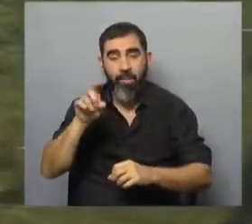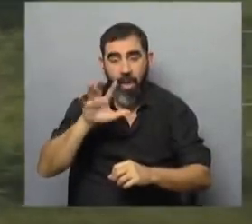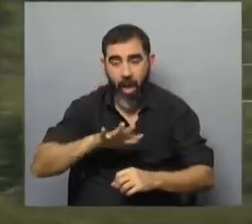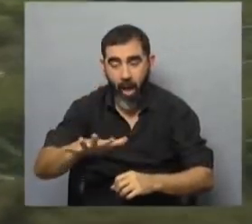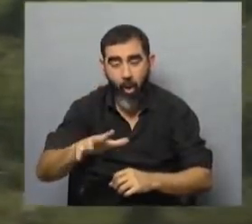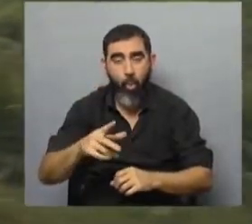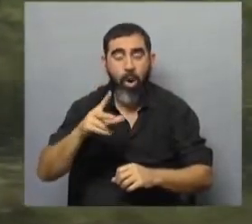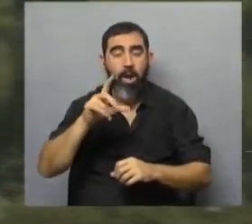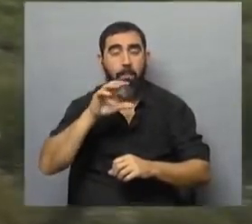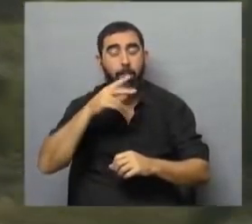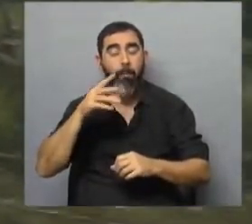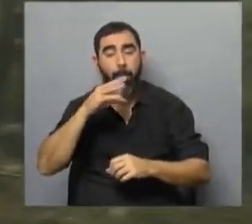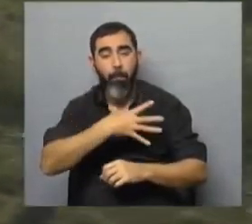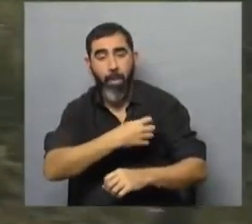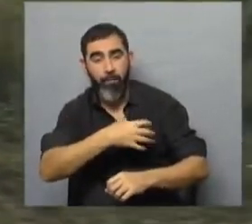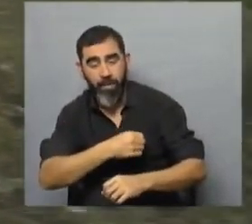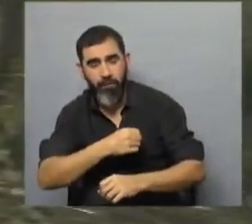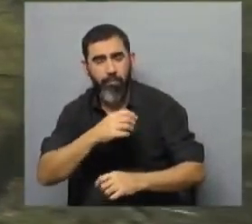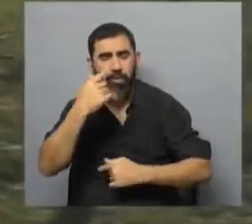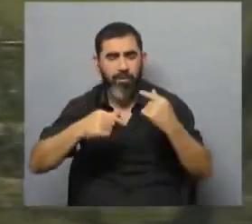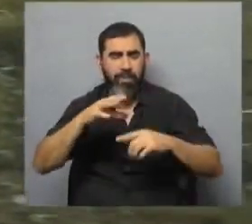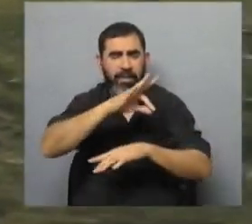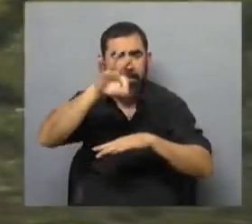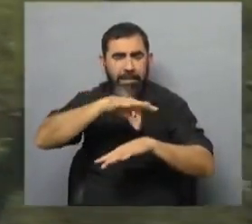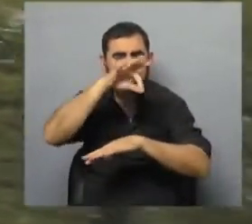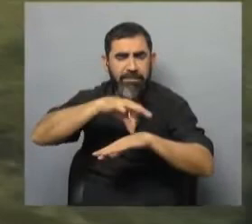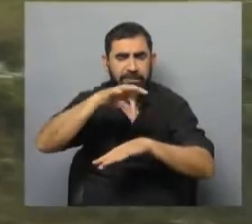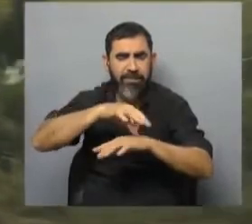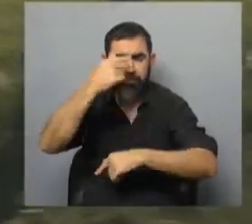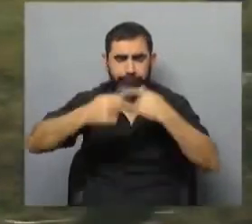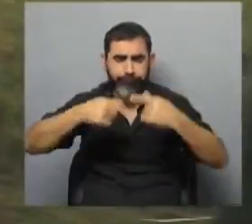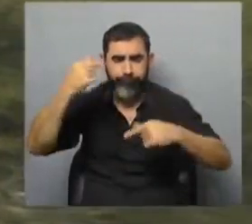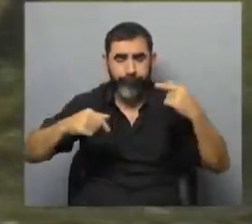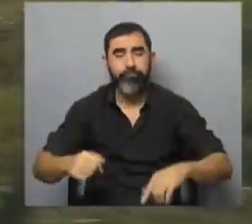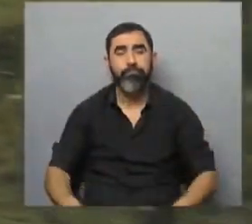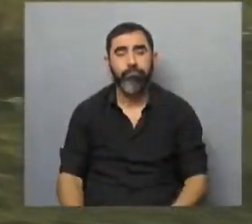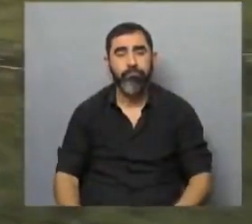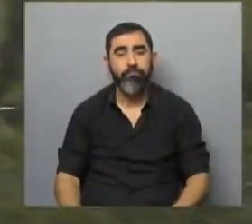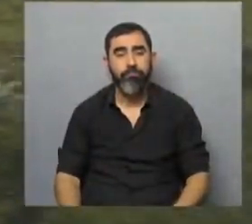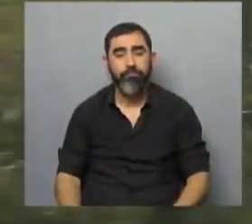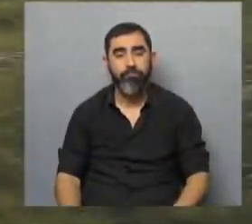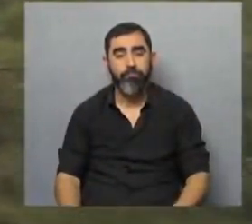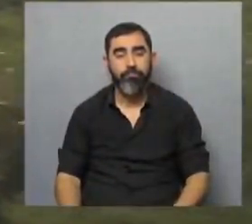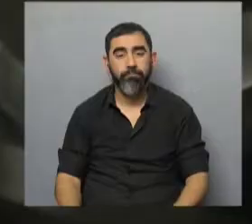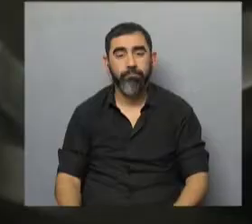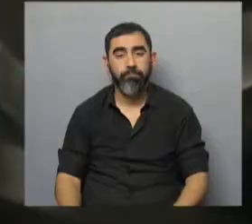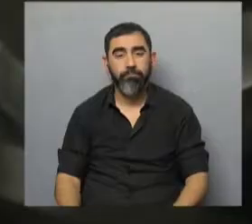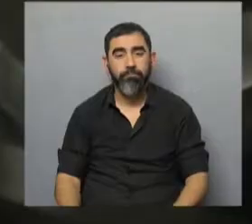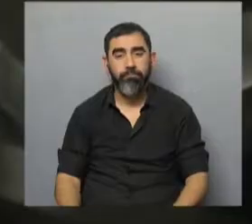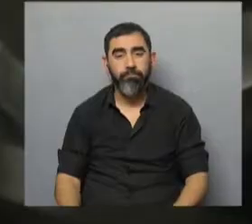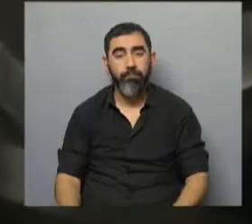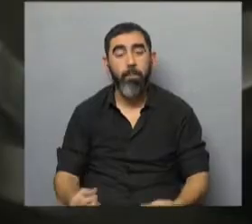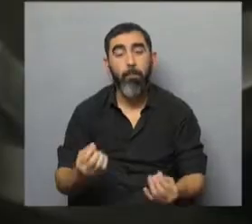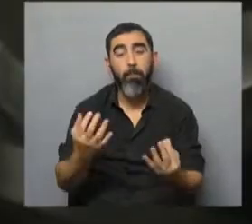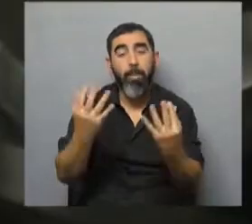reptiles, mamíferos, y ni se pueden imaginar la cantidad de insectos y micro y macrofauna del suelo que tiene. El